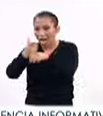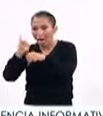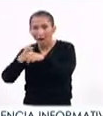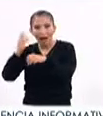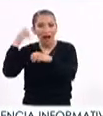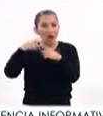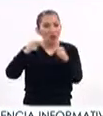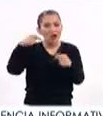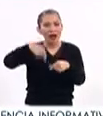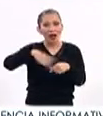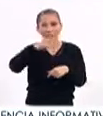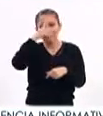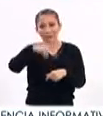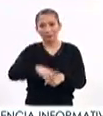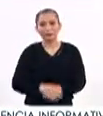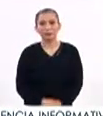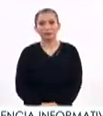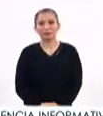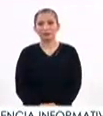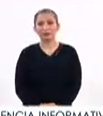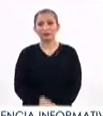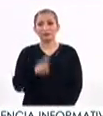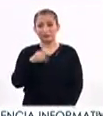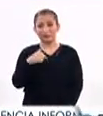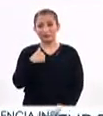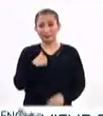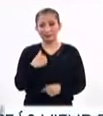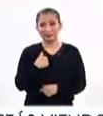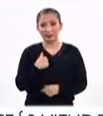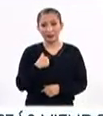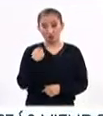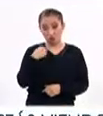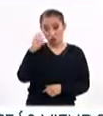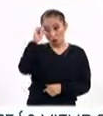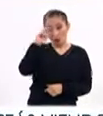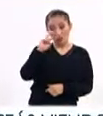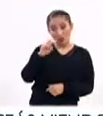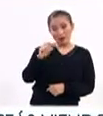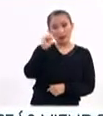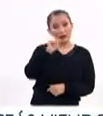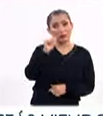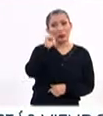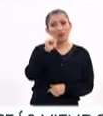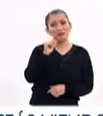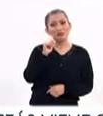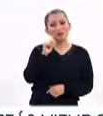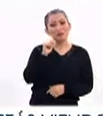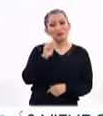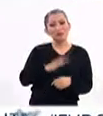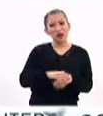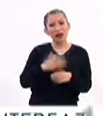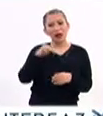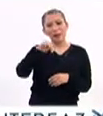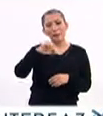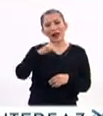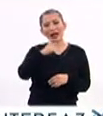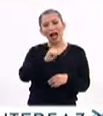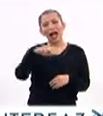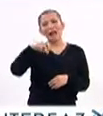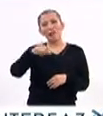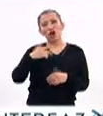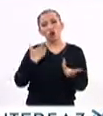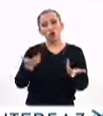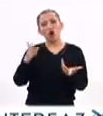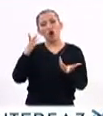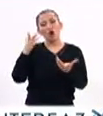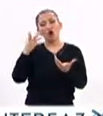cultura. Bueno, la verdad es que yo, desde mi perspectiva, siempre ha sido como más el manga, el anime, como la cultura